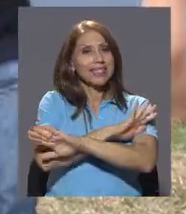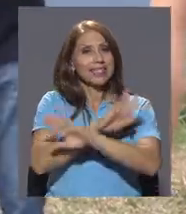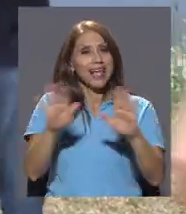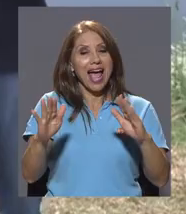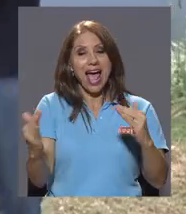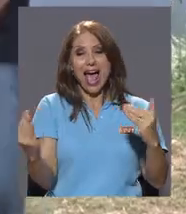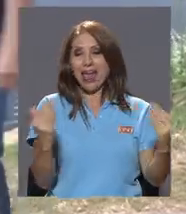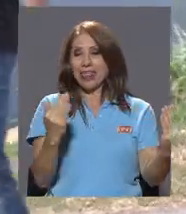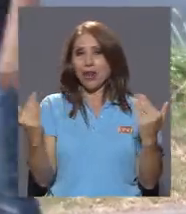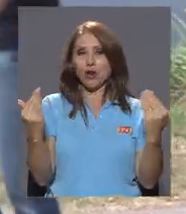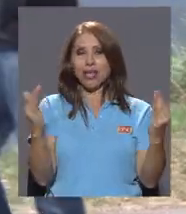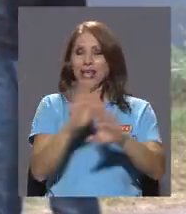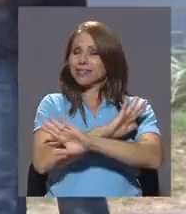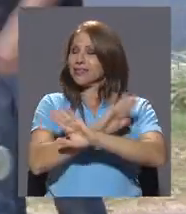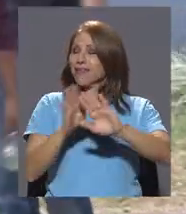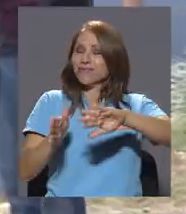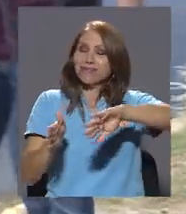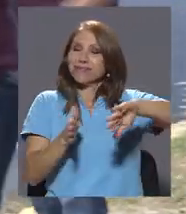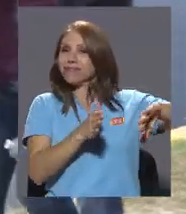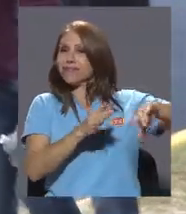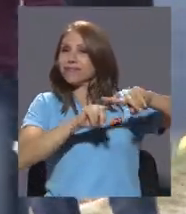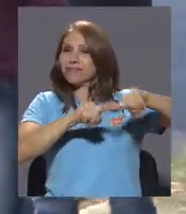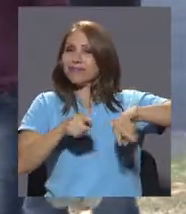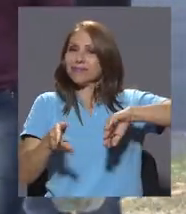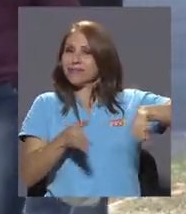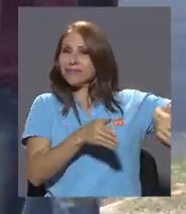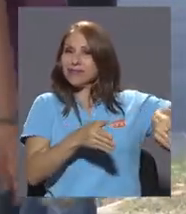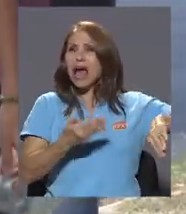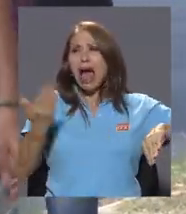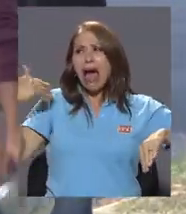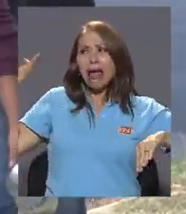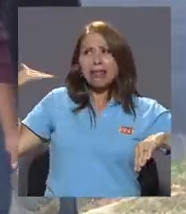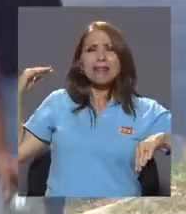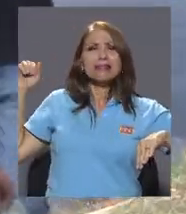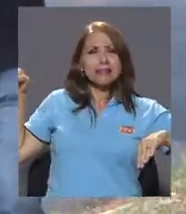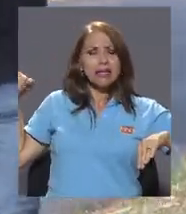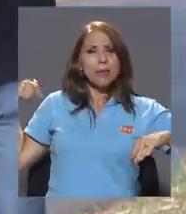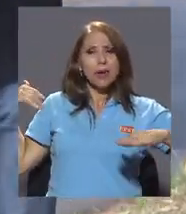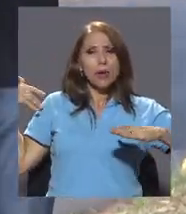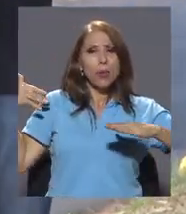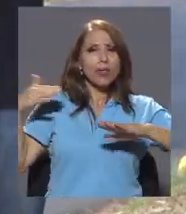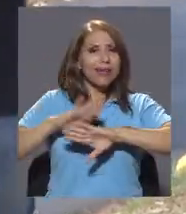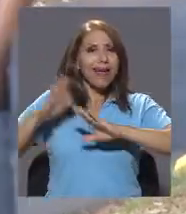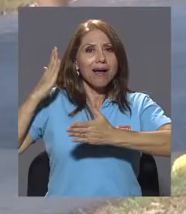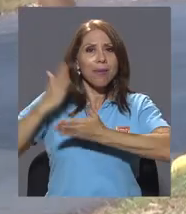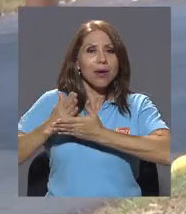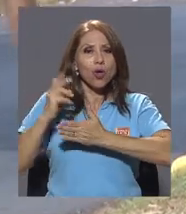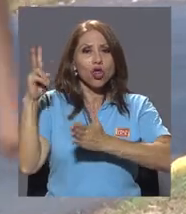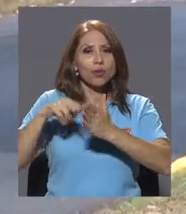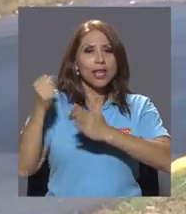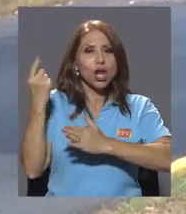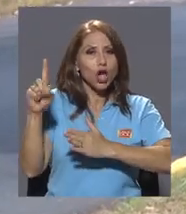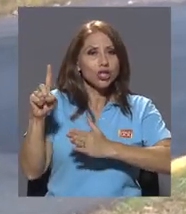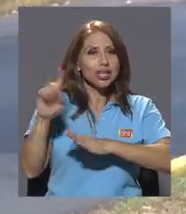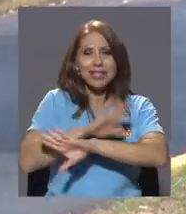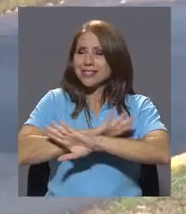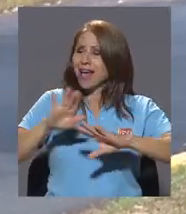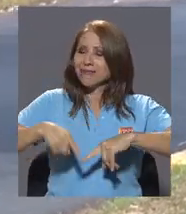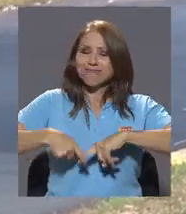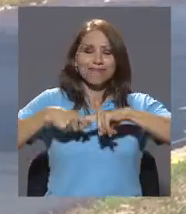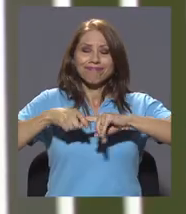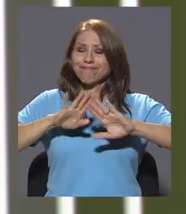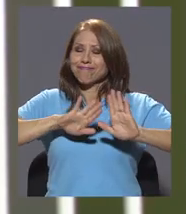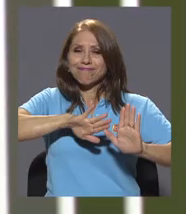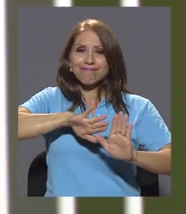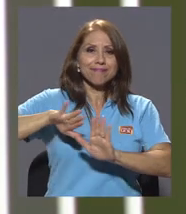analogías, algo que venía existiendo hasta esa fecha y que desde 2011 lo quitamos precisamente porque los estudiantes y las